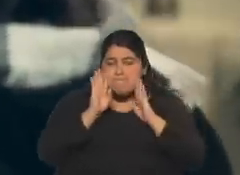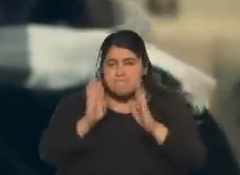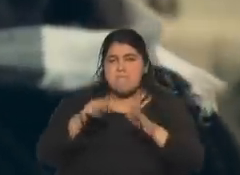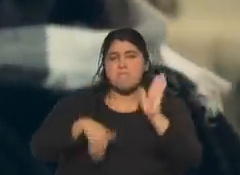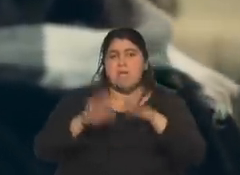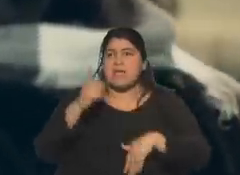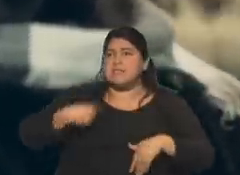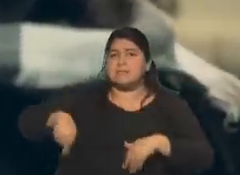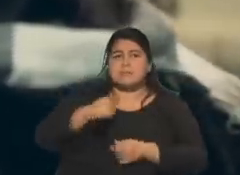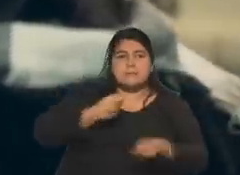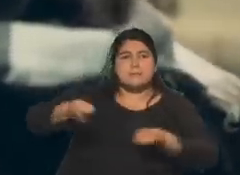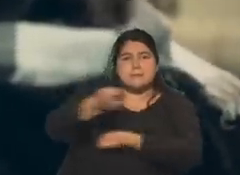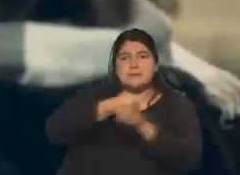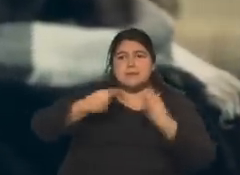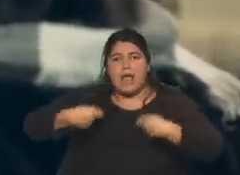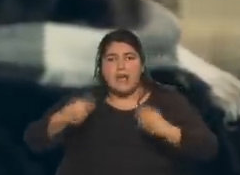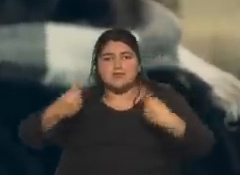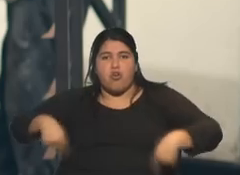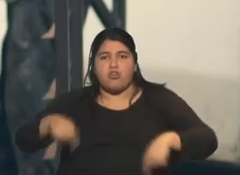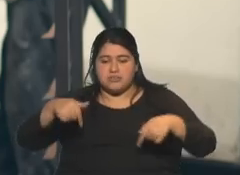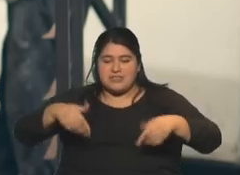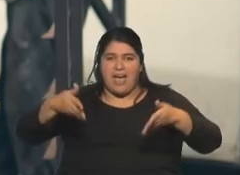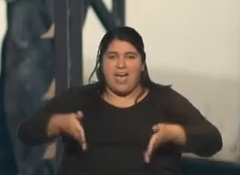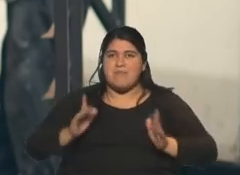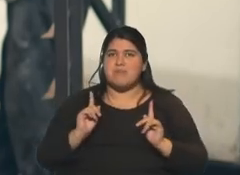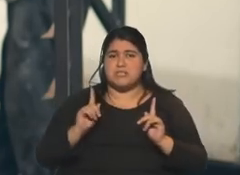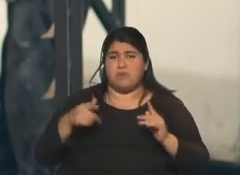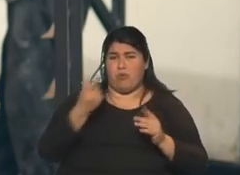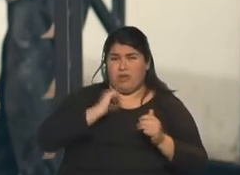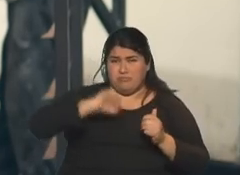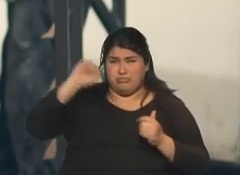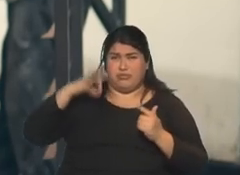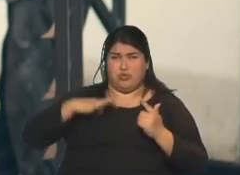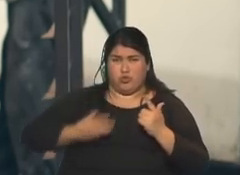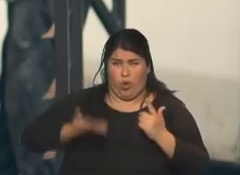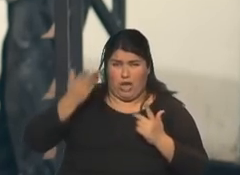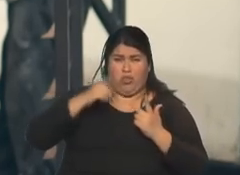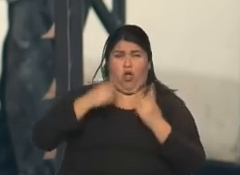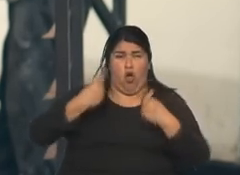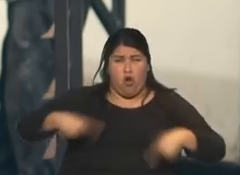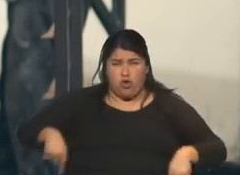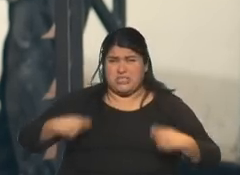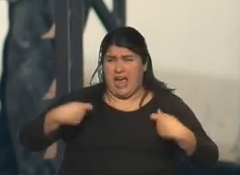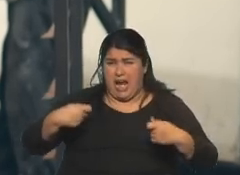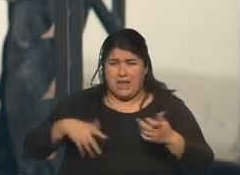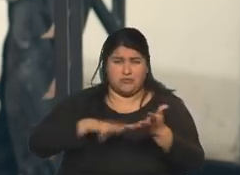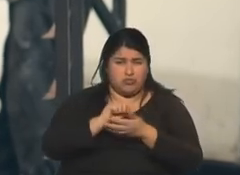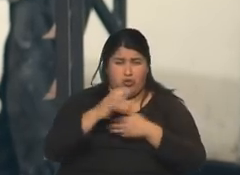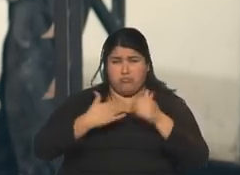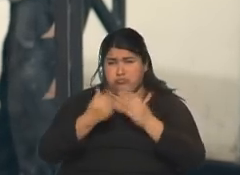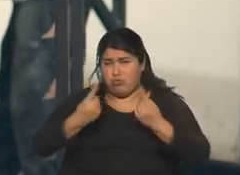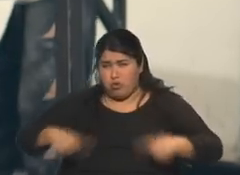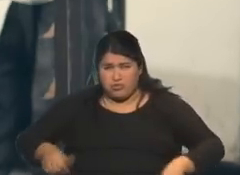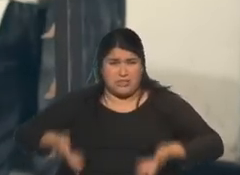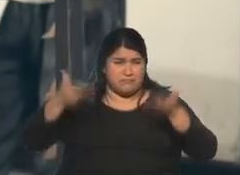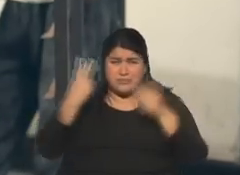nuestra necesidad, nuestros costos reales, porque todo empezó a aumentar, los sueldos, materias primas, la parte estructural,